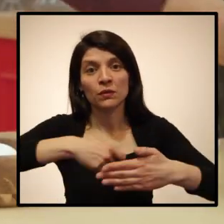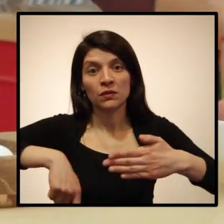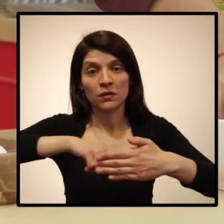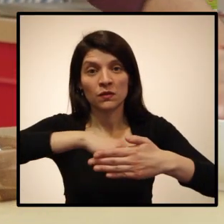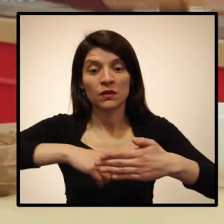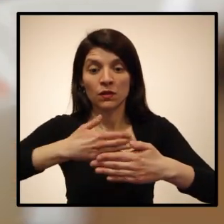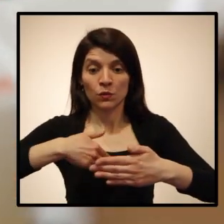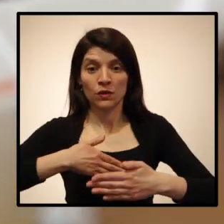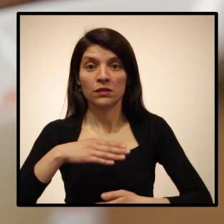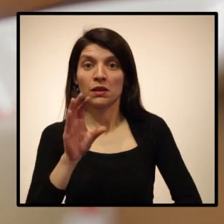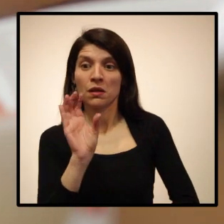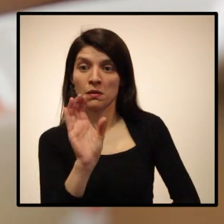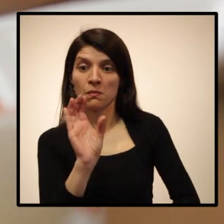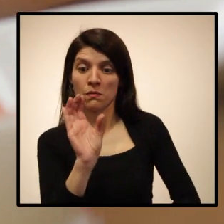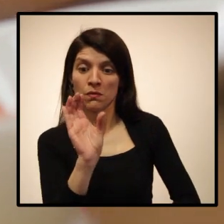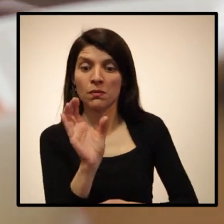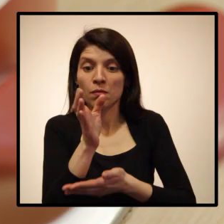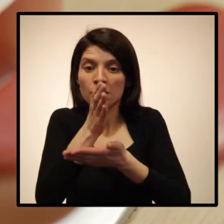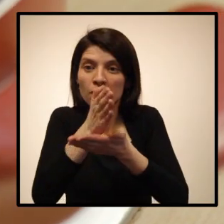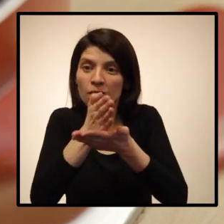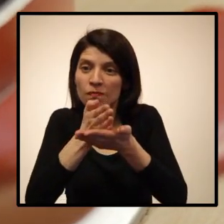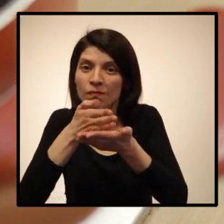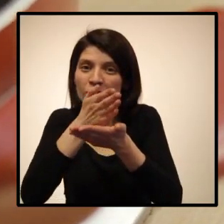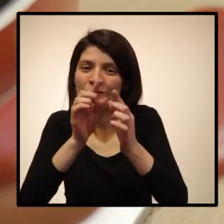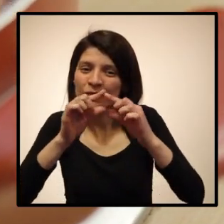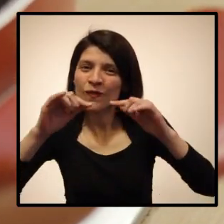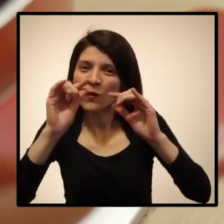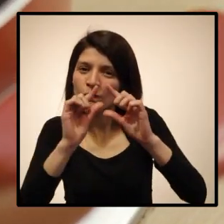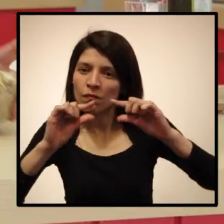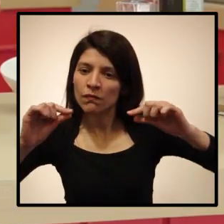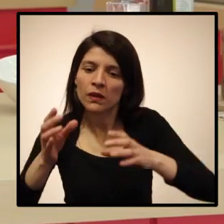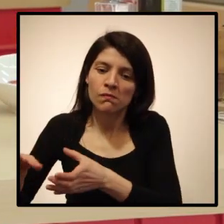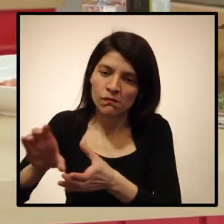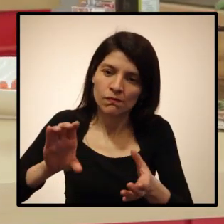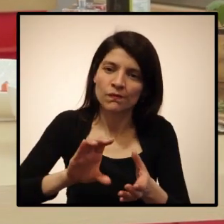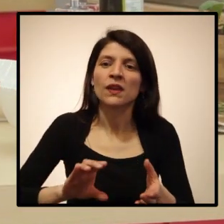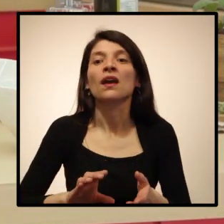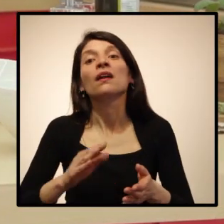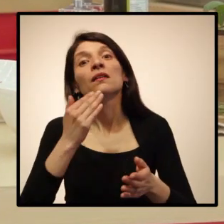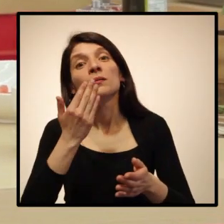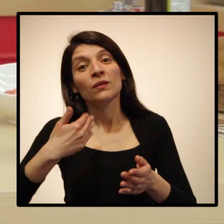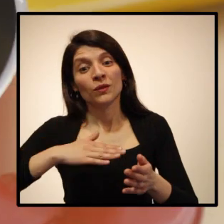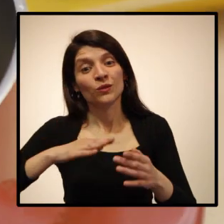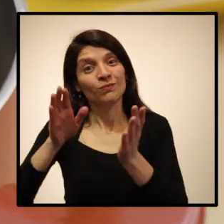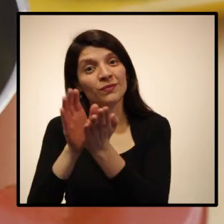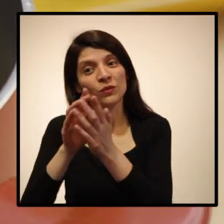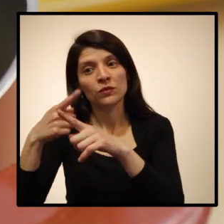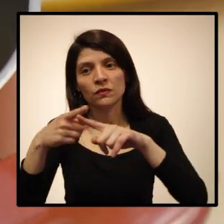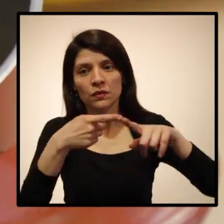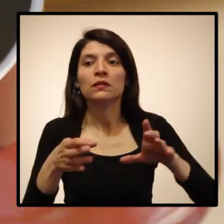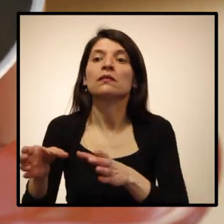vamos a tomar nuestras papas. Las vamos a cortar en gajos. Tomamos nuestras papas, las incorporamos y tomamos nuestro surtido de marisco y se